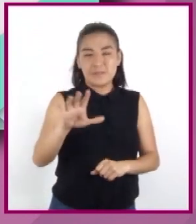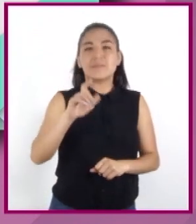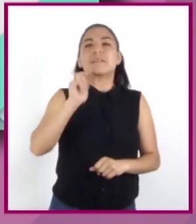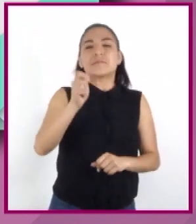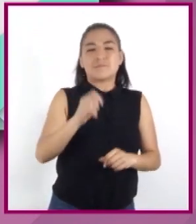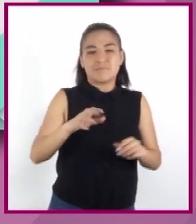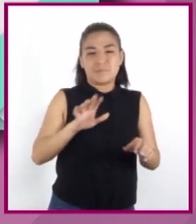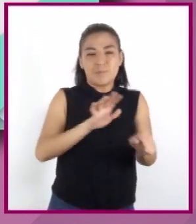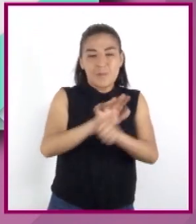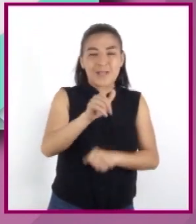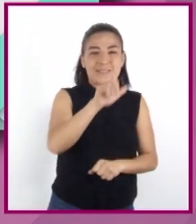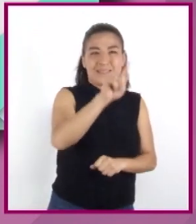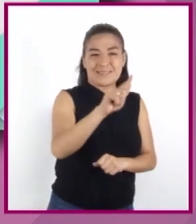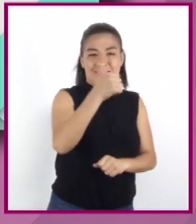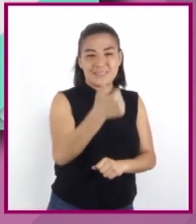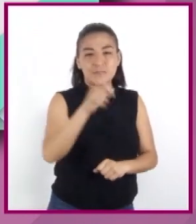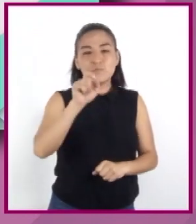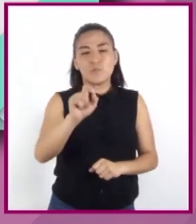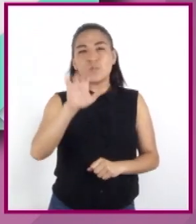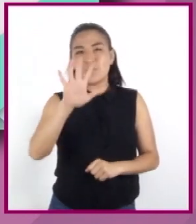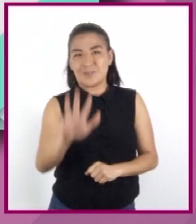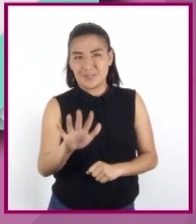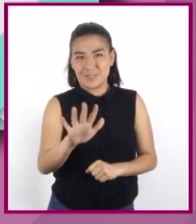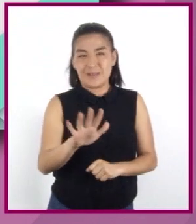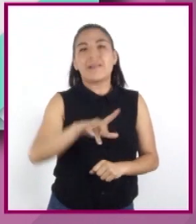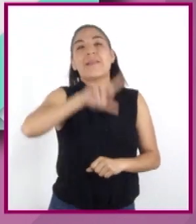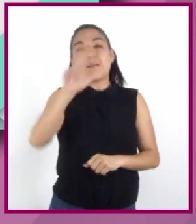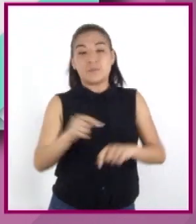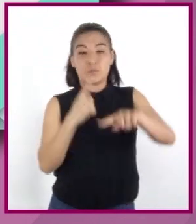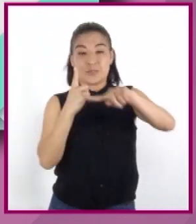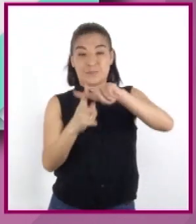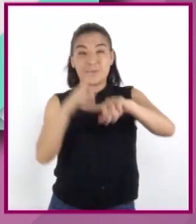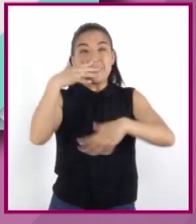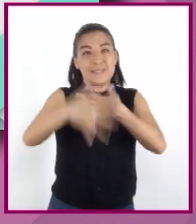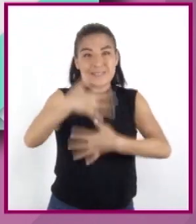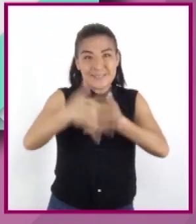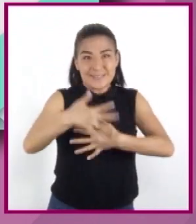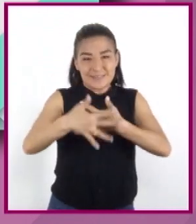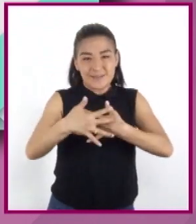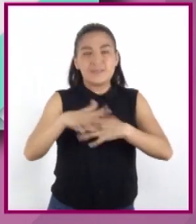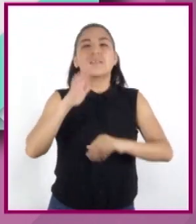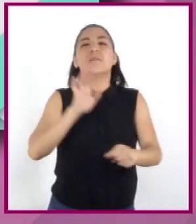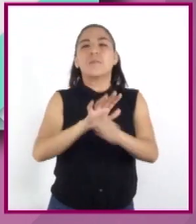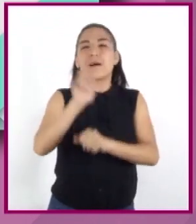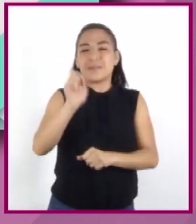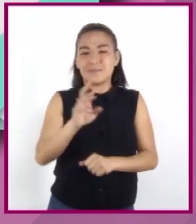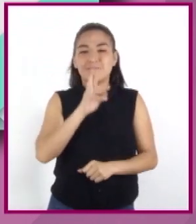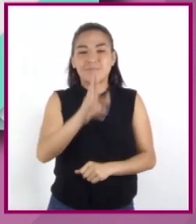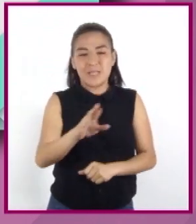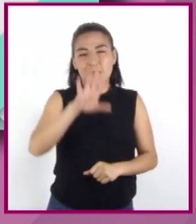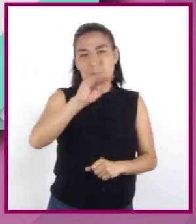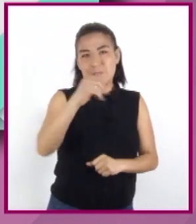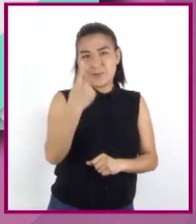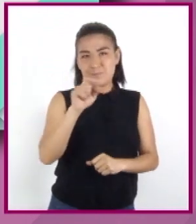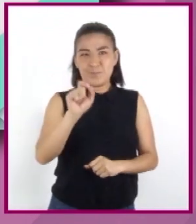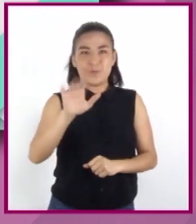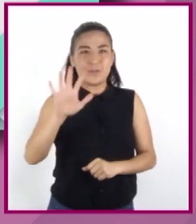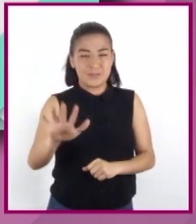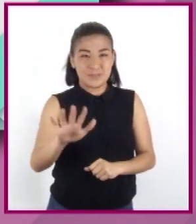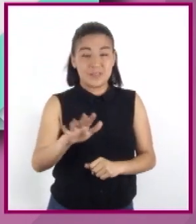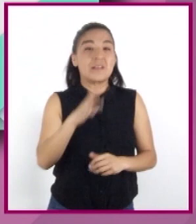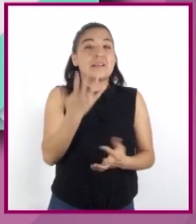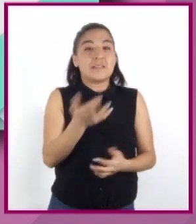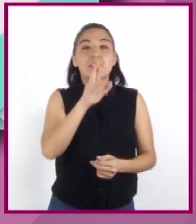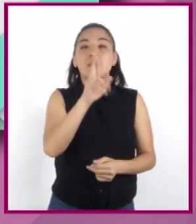es 76.5. Posteriormente sumamos 15 y así obtenemos 91.5. El